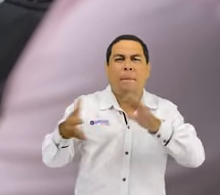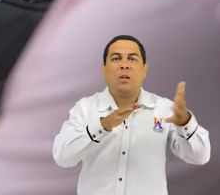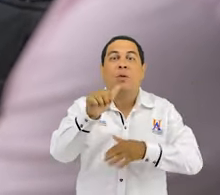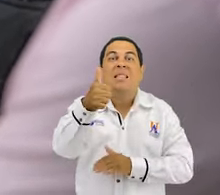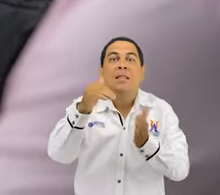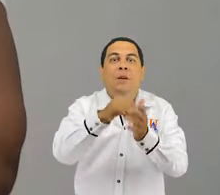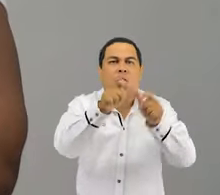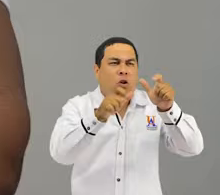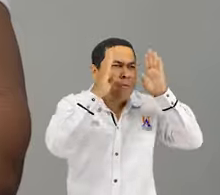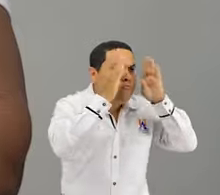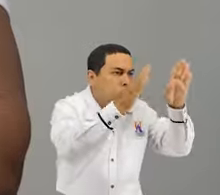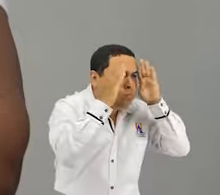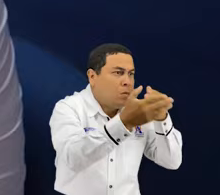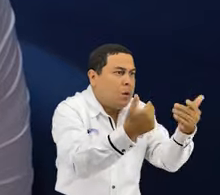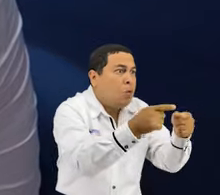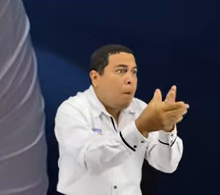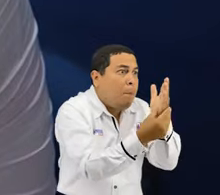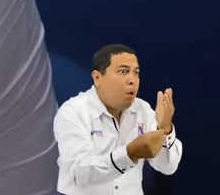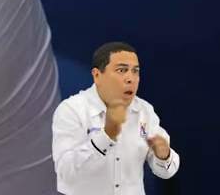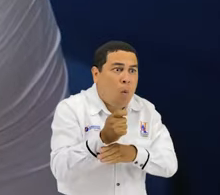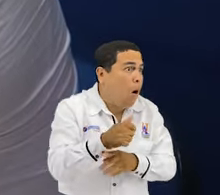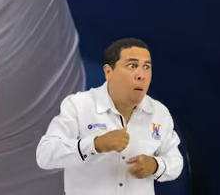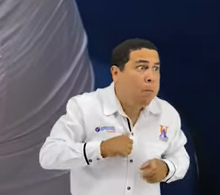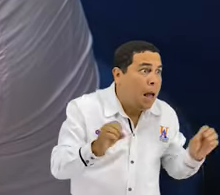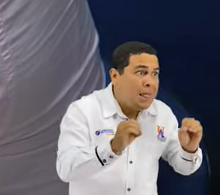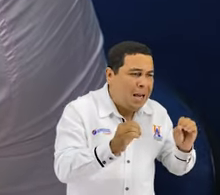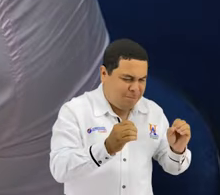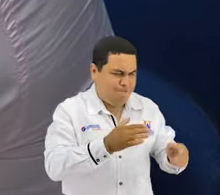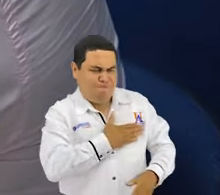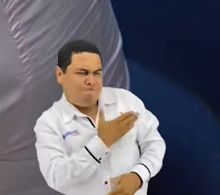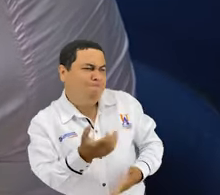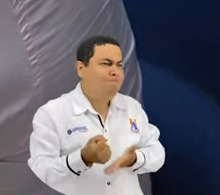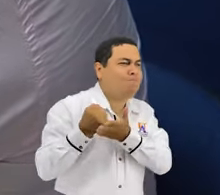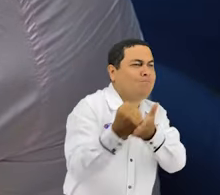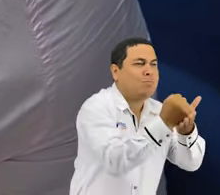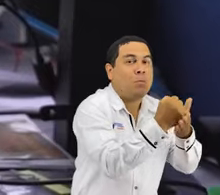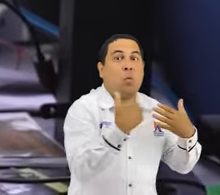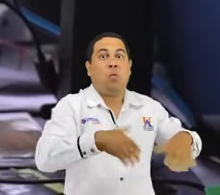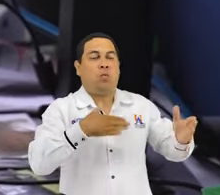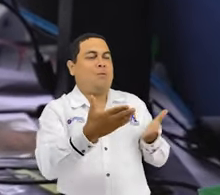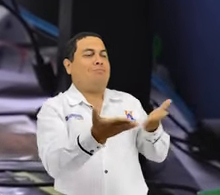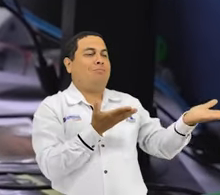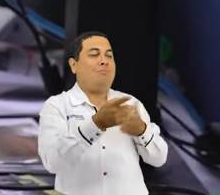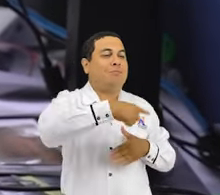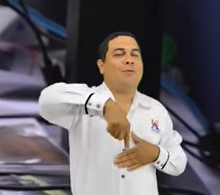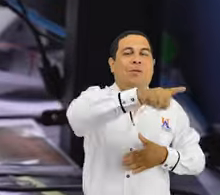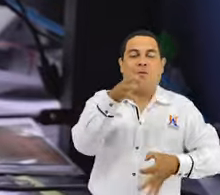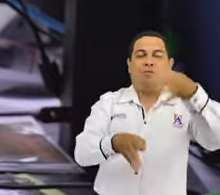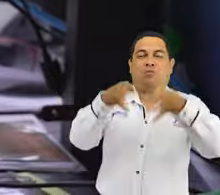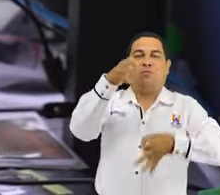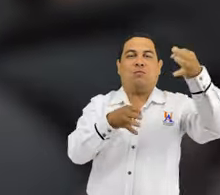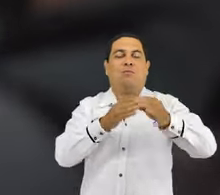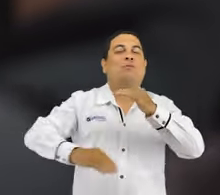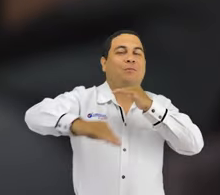años ha atendido a casi 10.000 usuarios que carecen de medios económicos para contratar servicios profesionales en derecho, asegurando